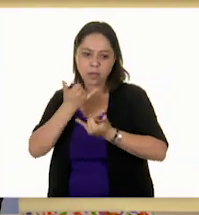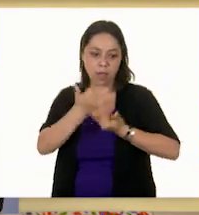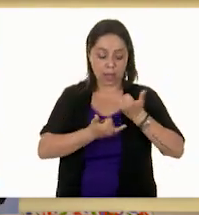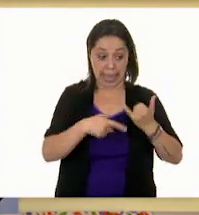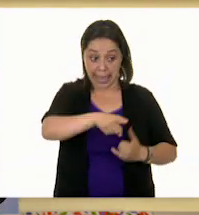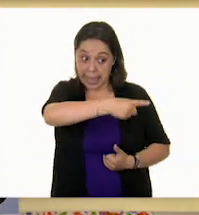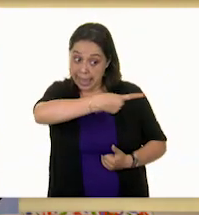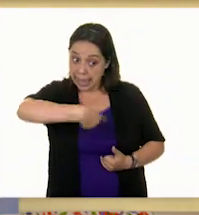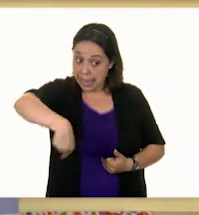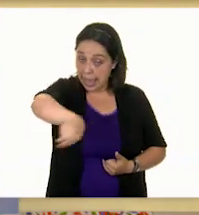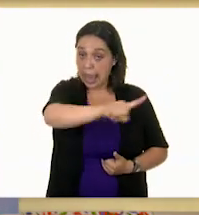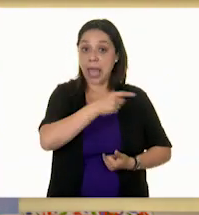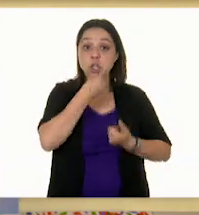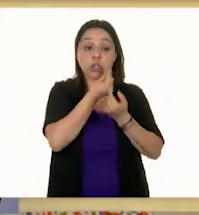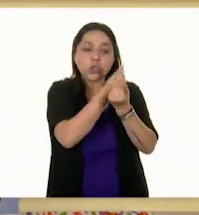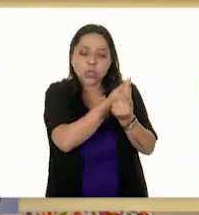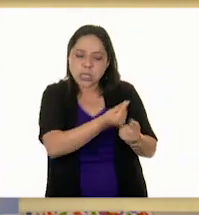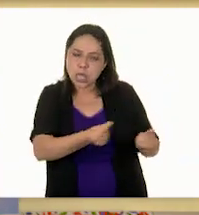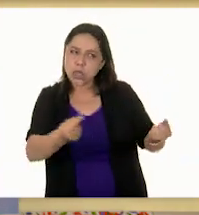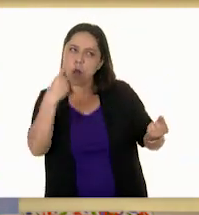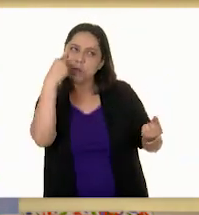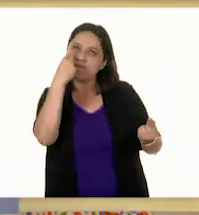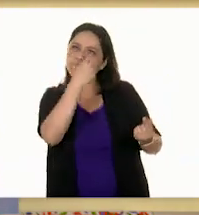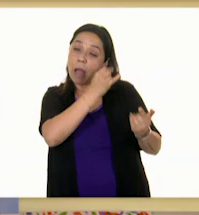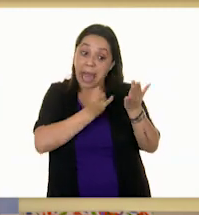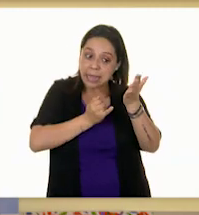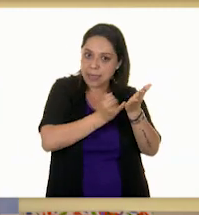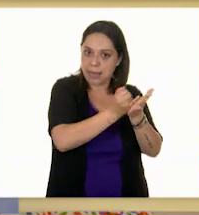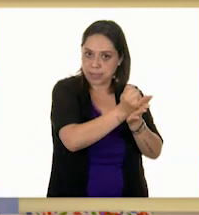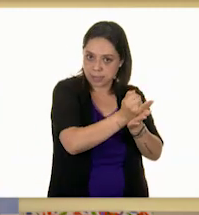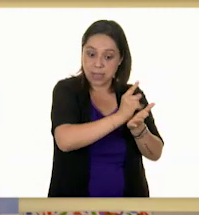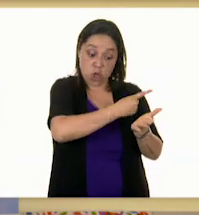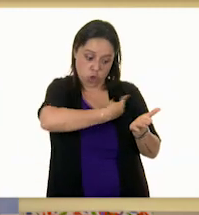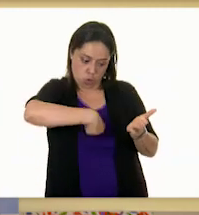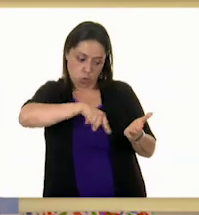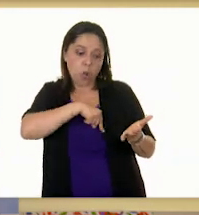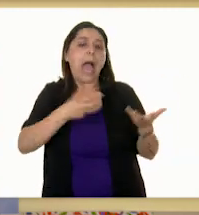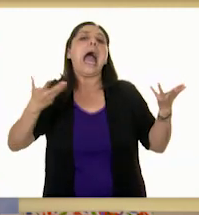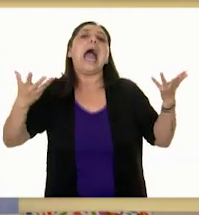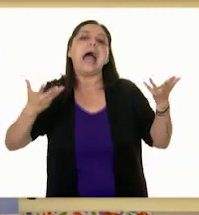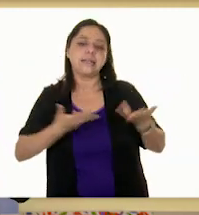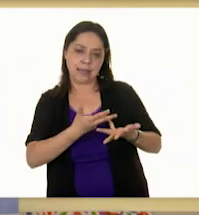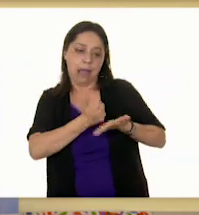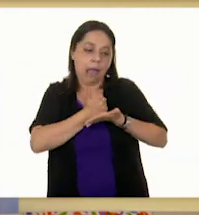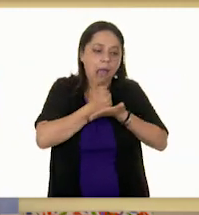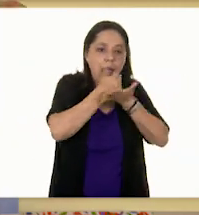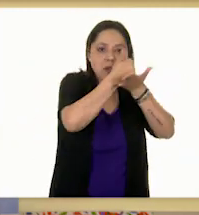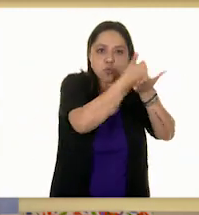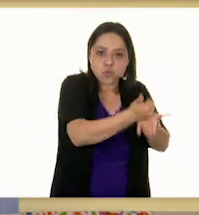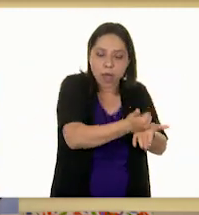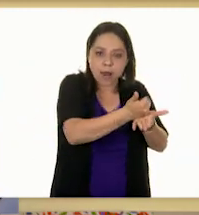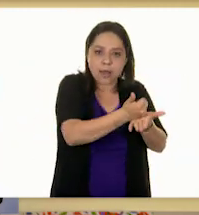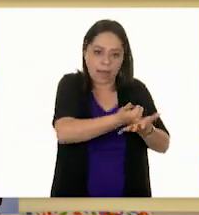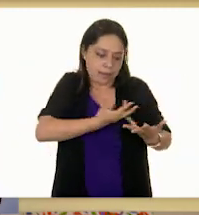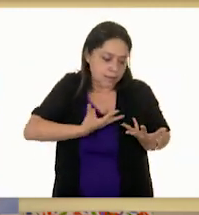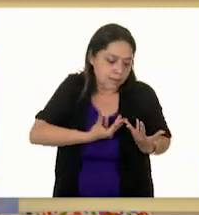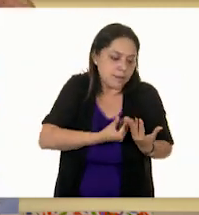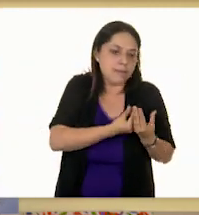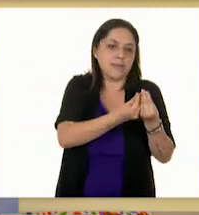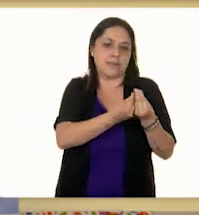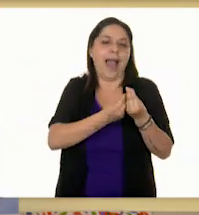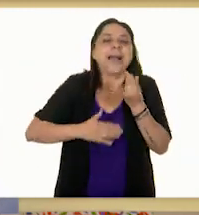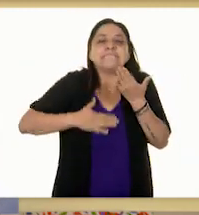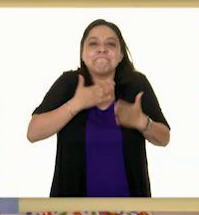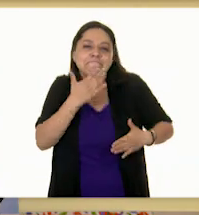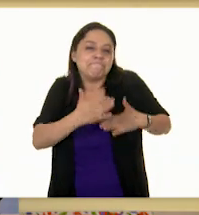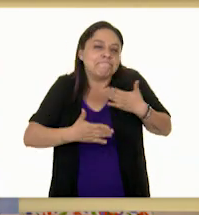iniciativa de las niñas y los niños. Y debemos ser acompañantes que disfruten formar parte de